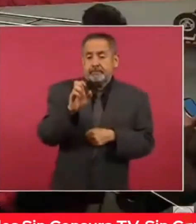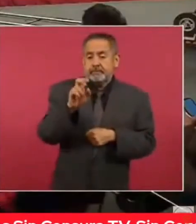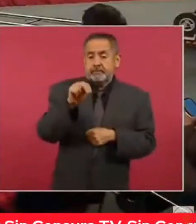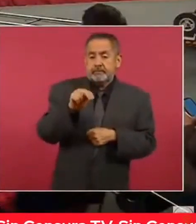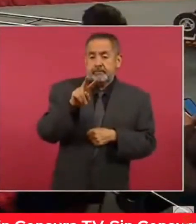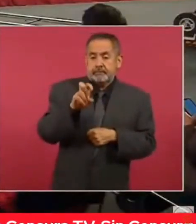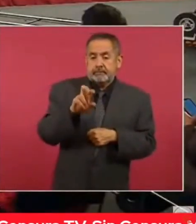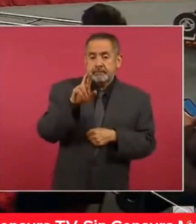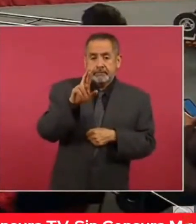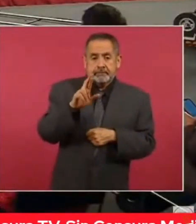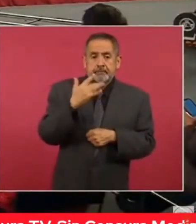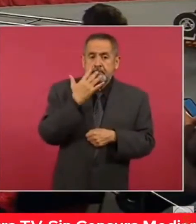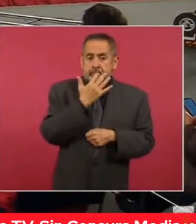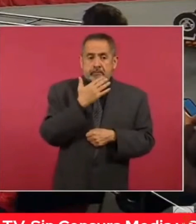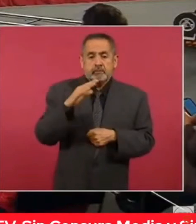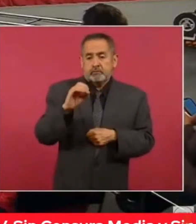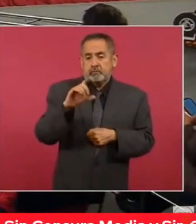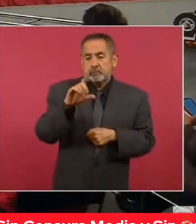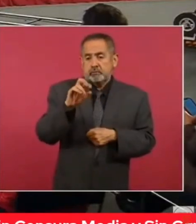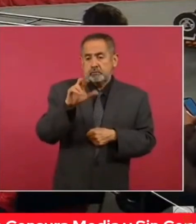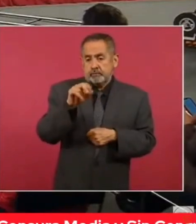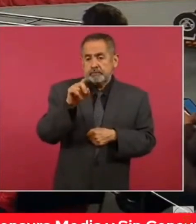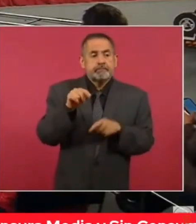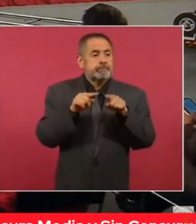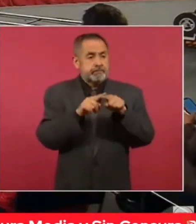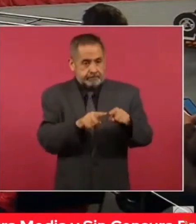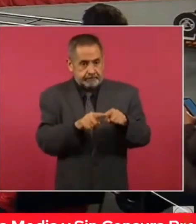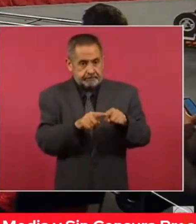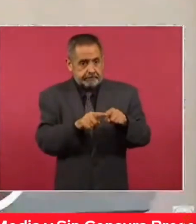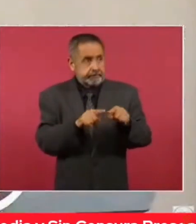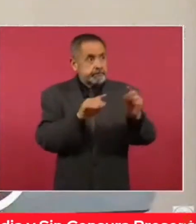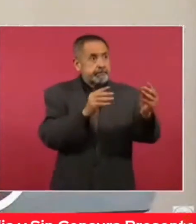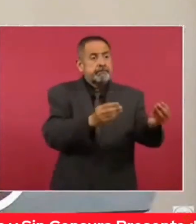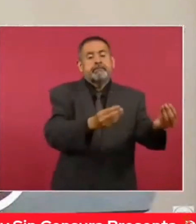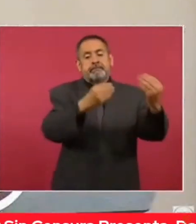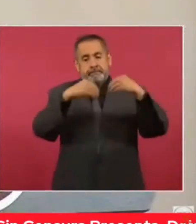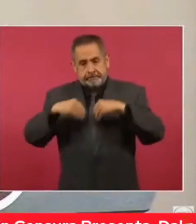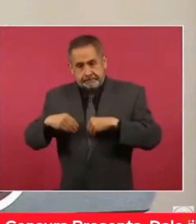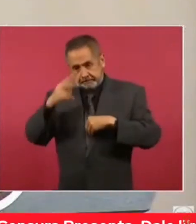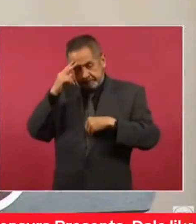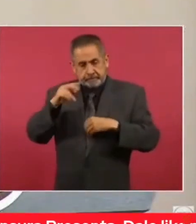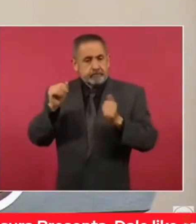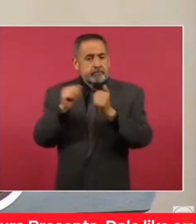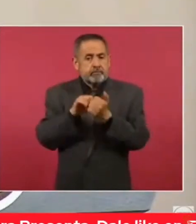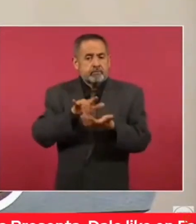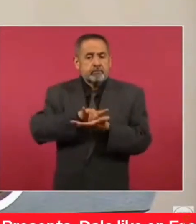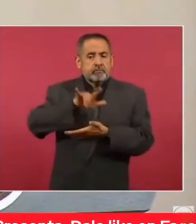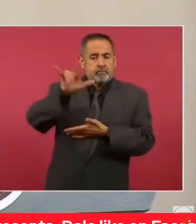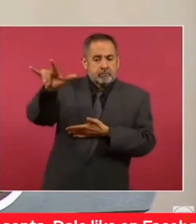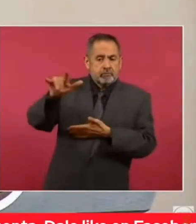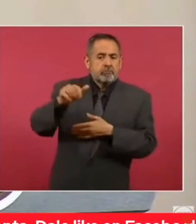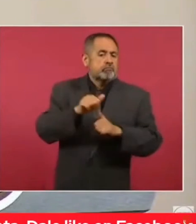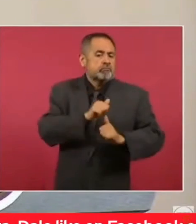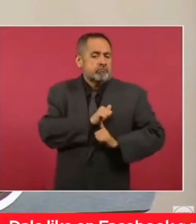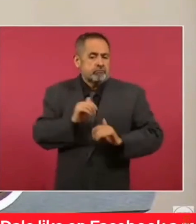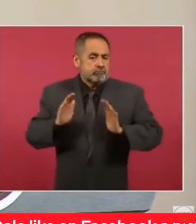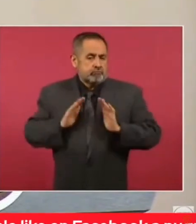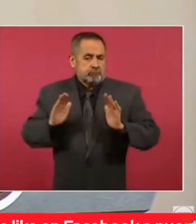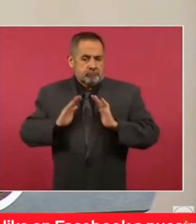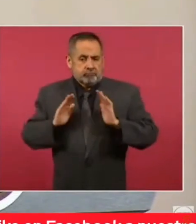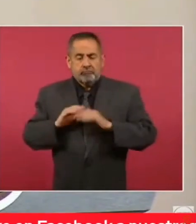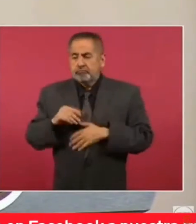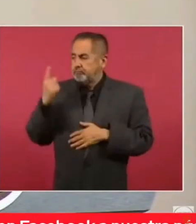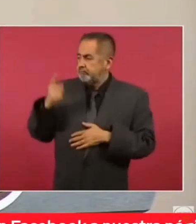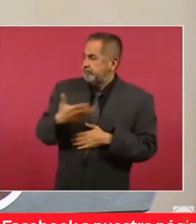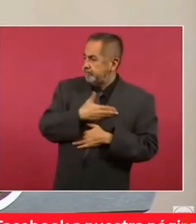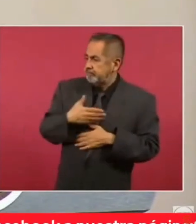se le va a entregar a México y va a regresar a nuestro país en un avión de las Fuerzas Armadas por instrucciones